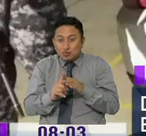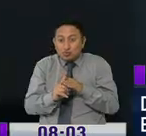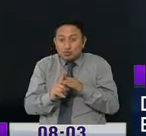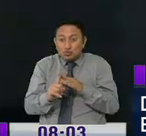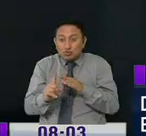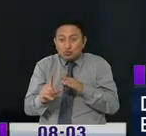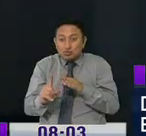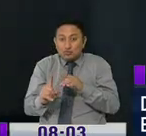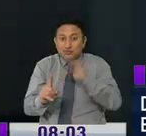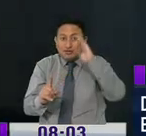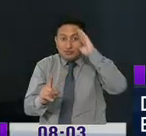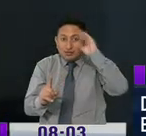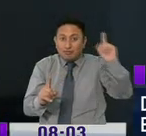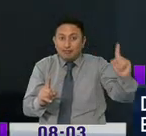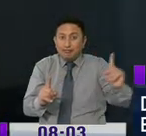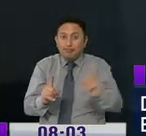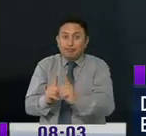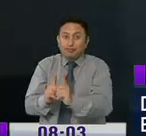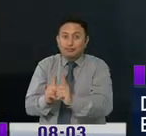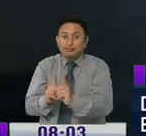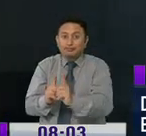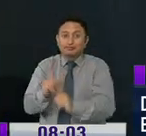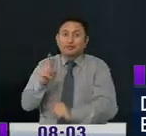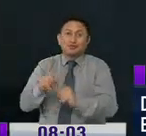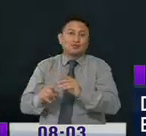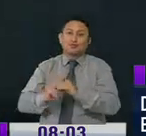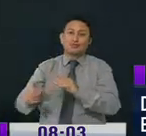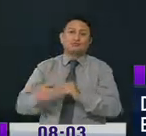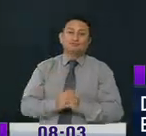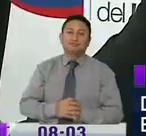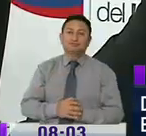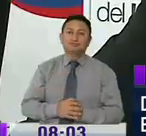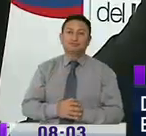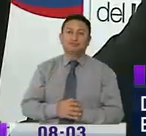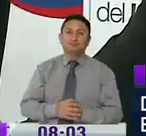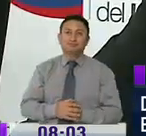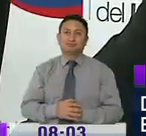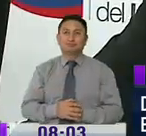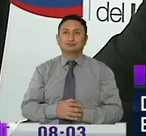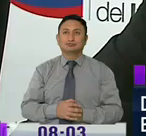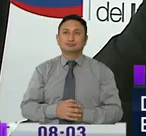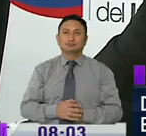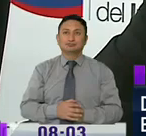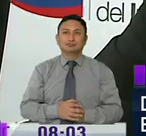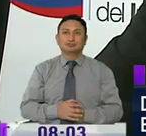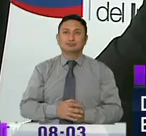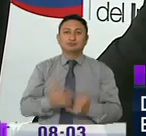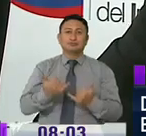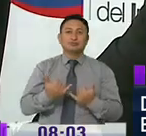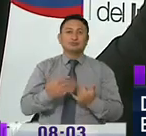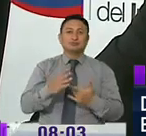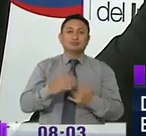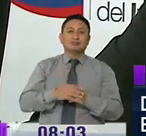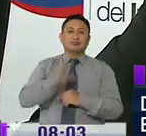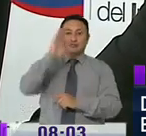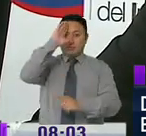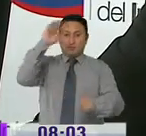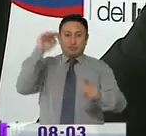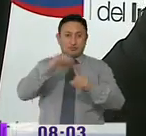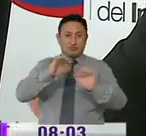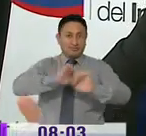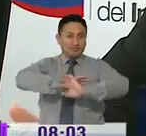instalaciones, pero la policía ya estaba sobre la jugada y no lograron fugar. El mensaje es claro, no hay protección de